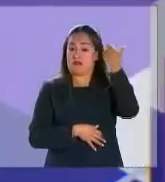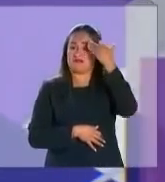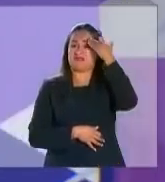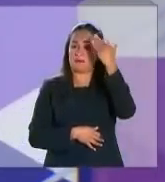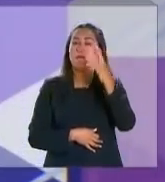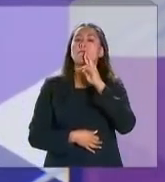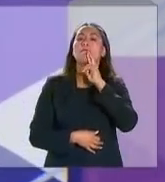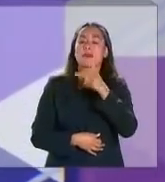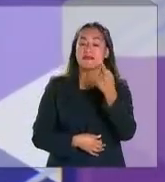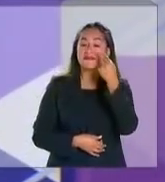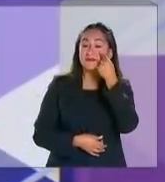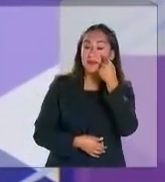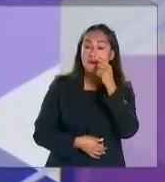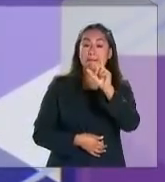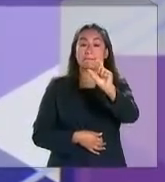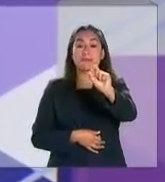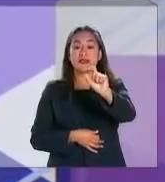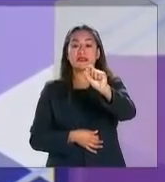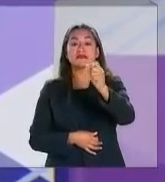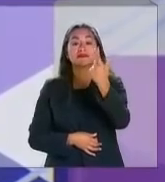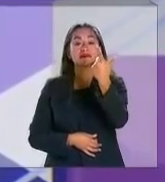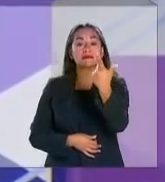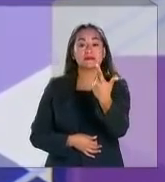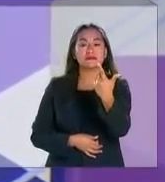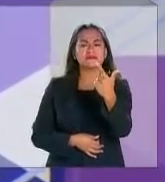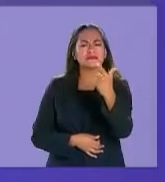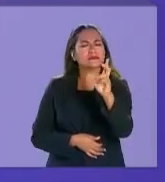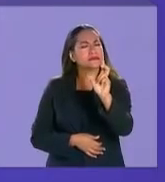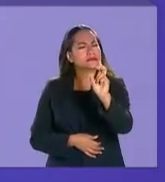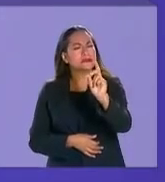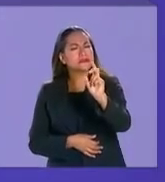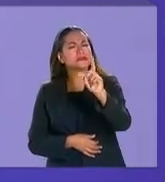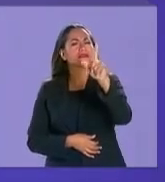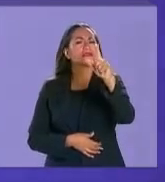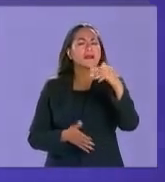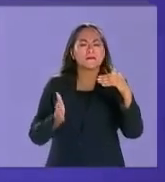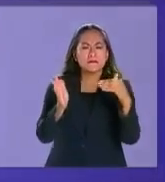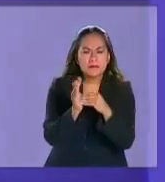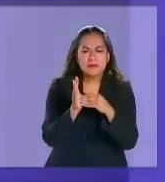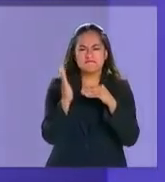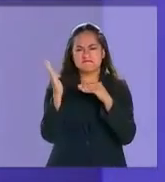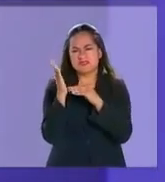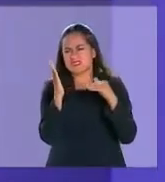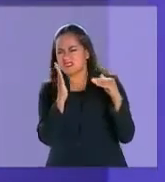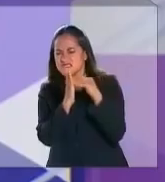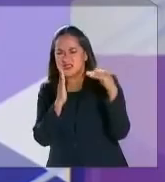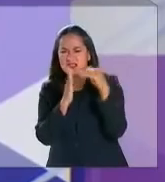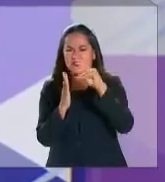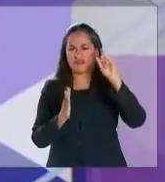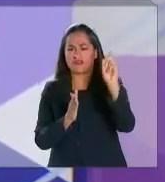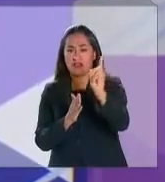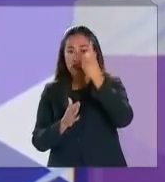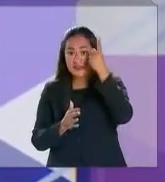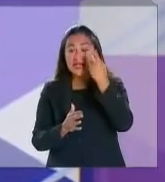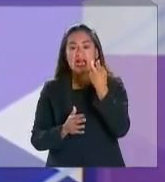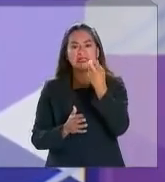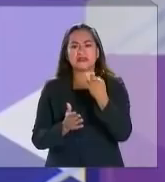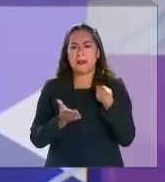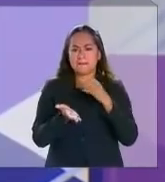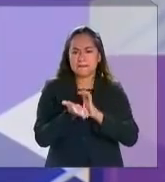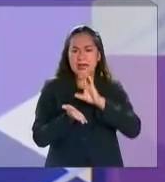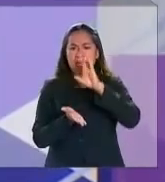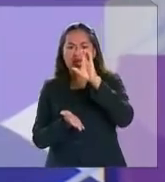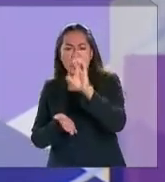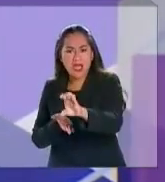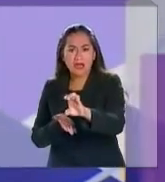27 mil 37 mil millones de dólares en el tiempo que fui jefe de gobierno nunca en la historia